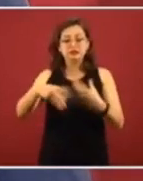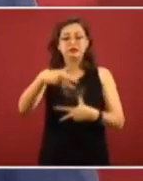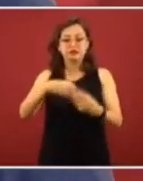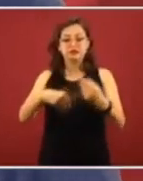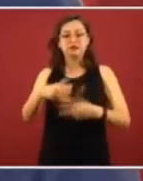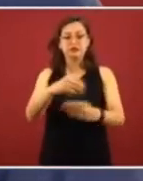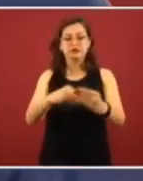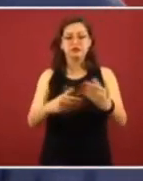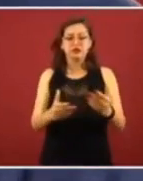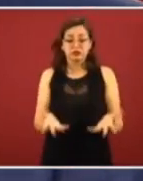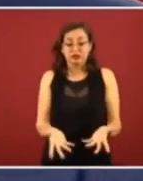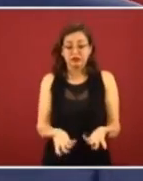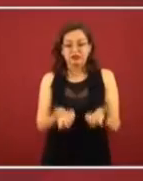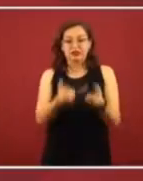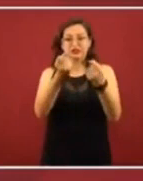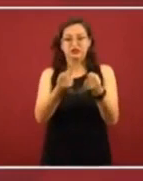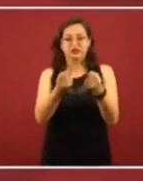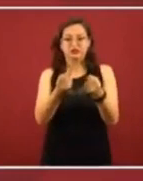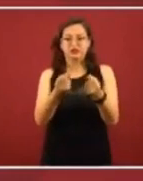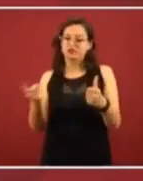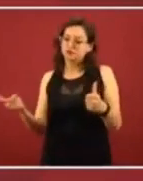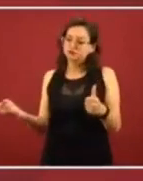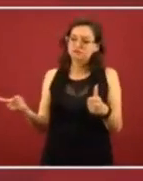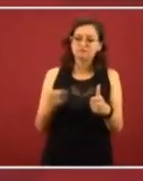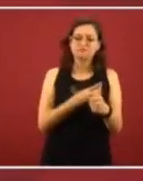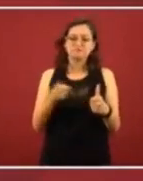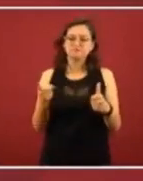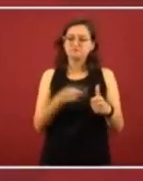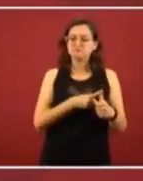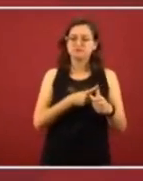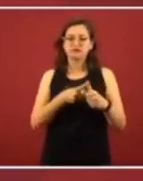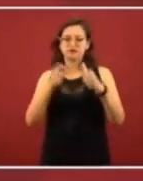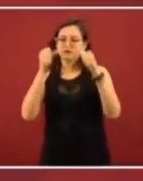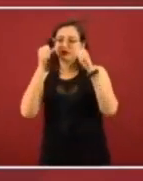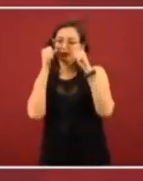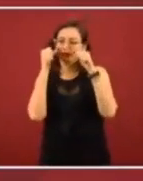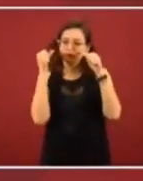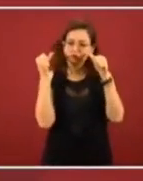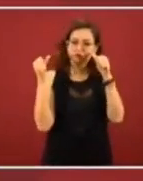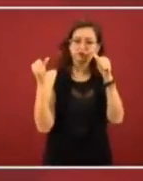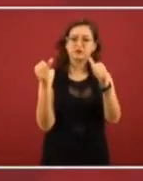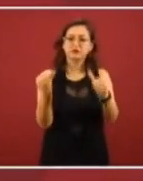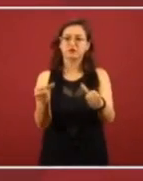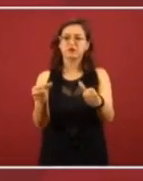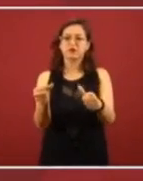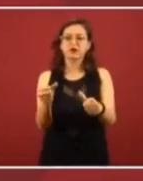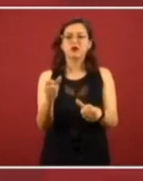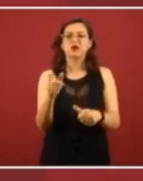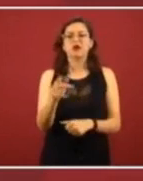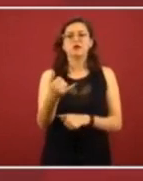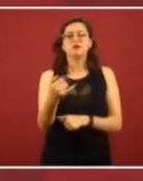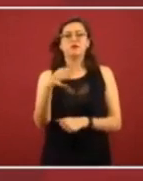debe darse atención especial a las